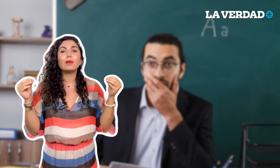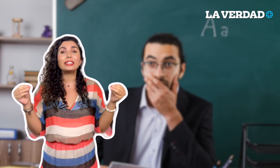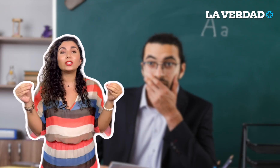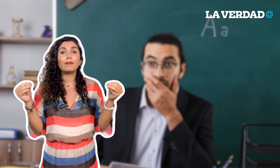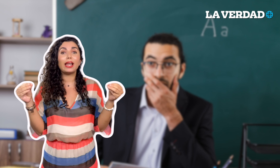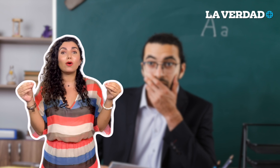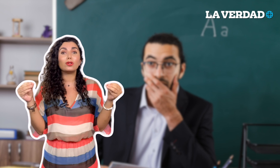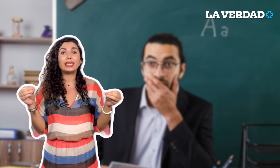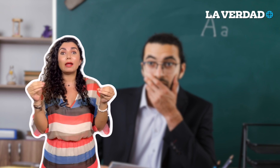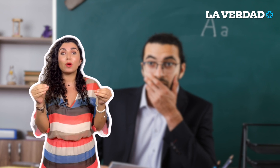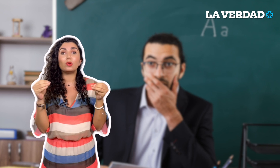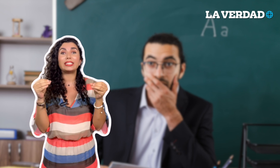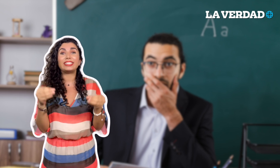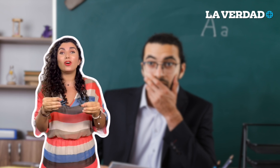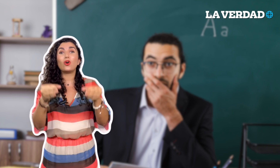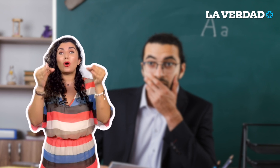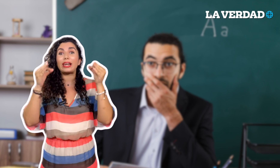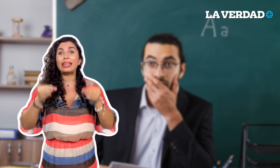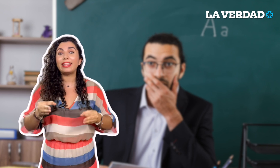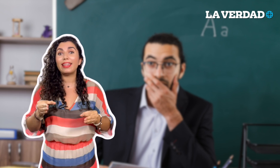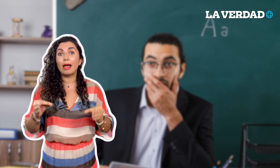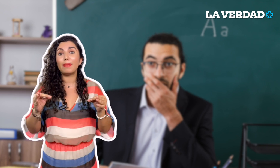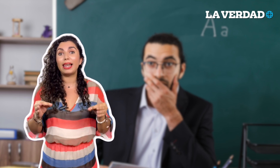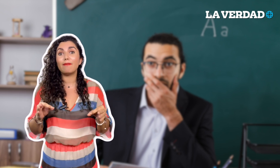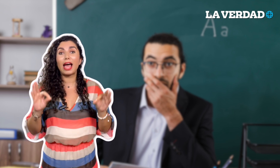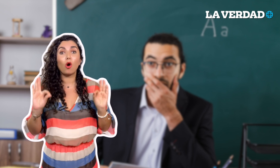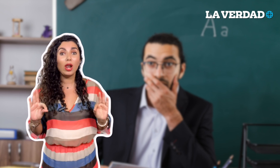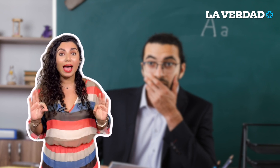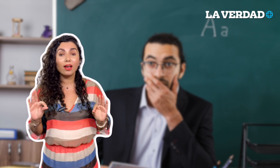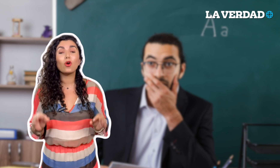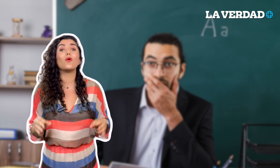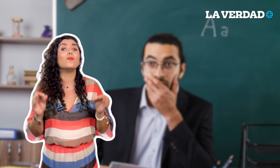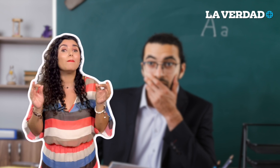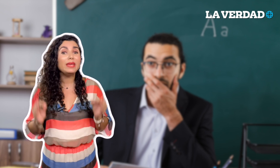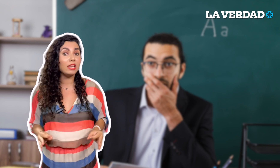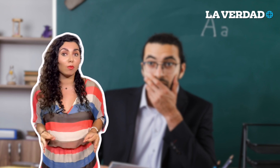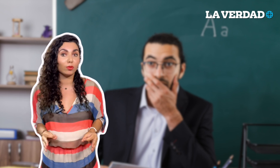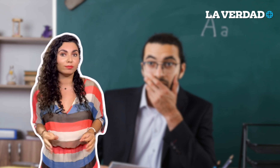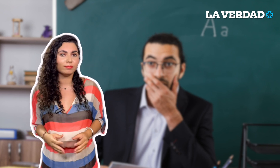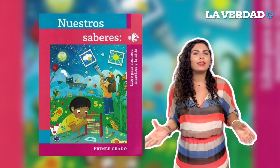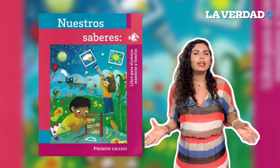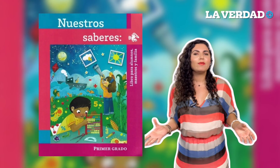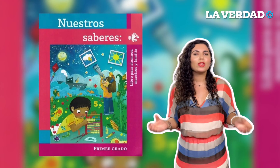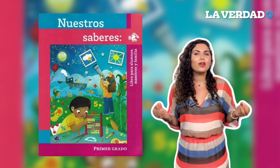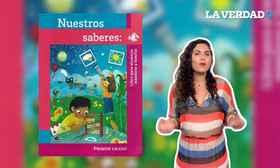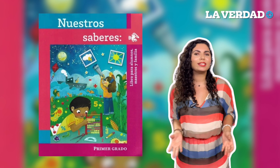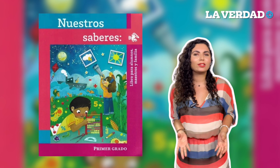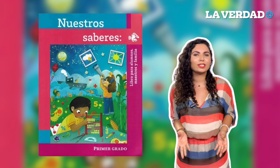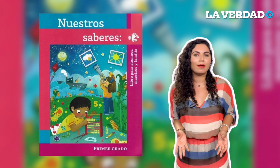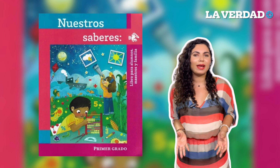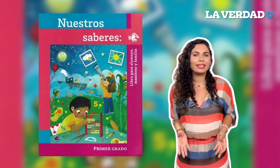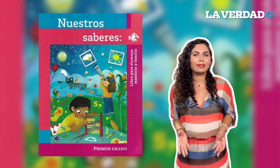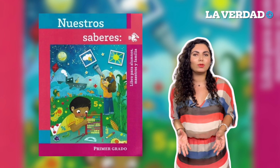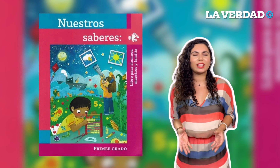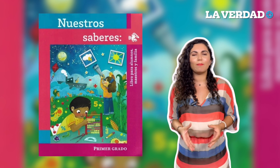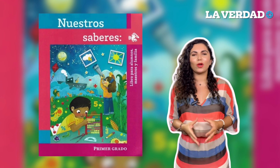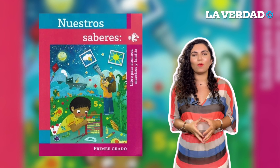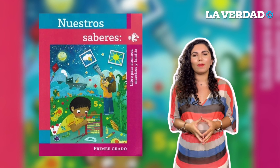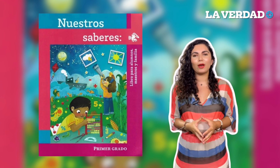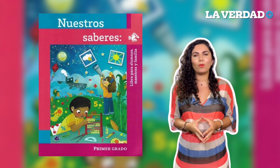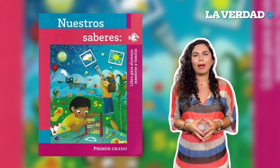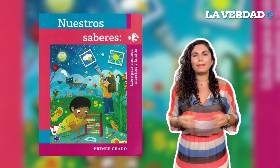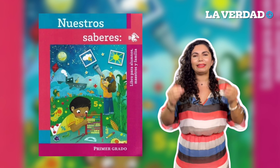en donde los maestros deberán conocer la pronunciación correcta de la palabra hola como mínimo. En el libro de Nuestros Saberes se